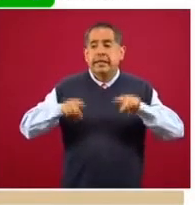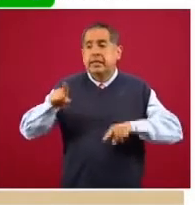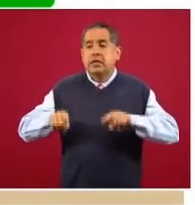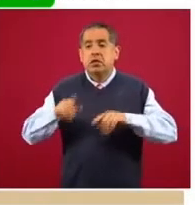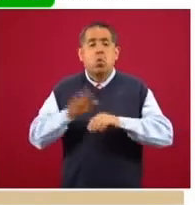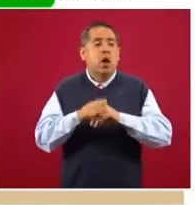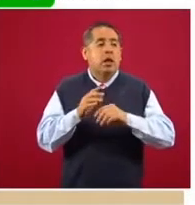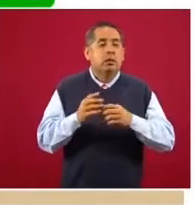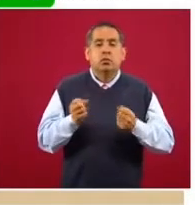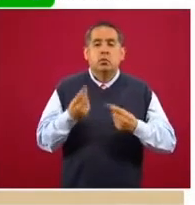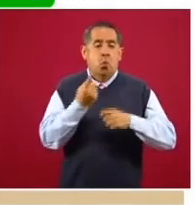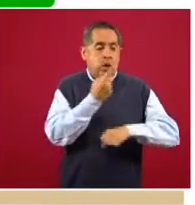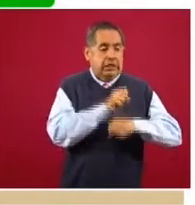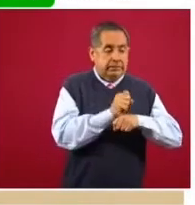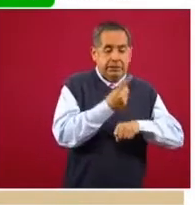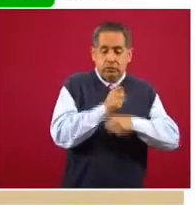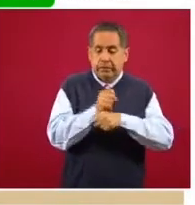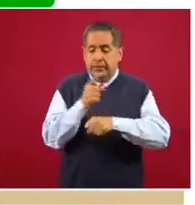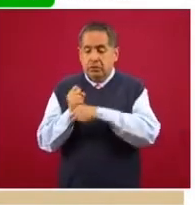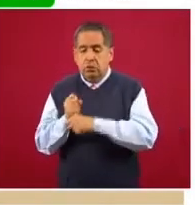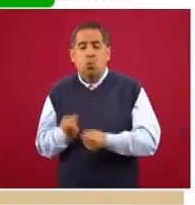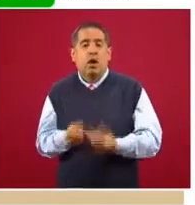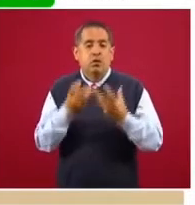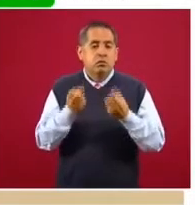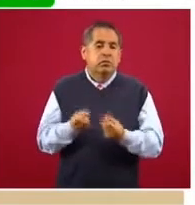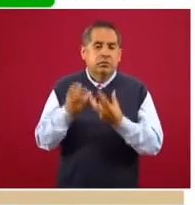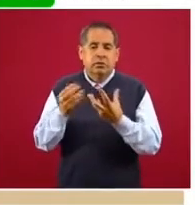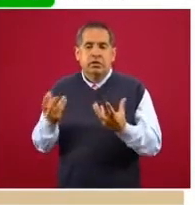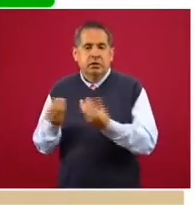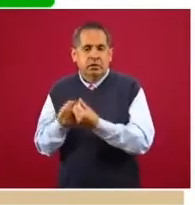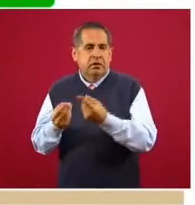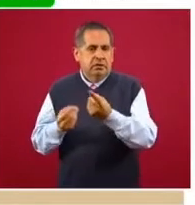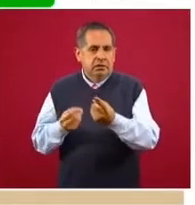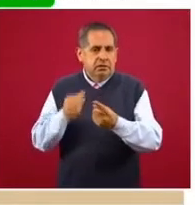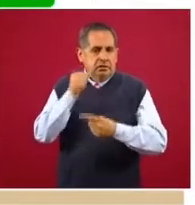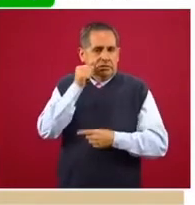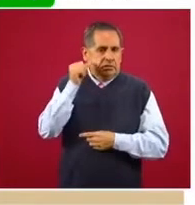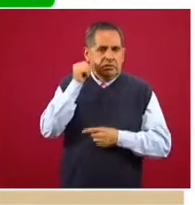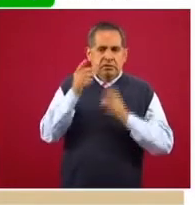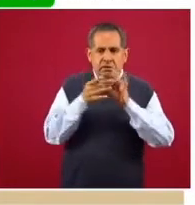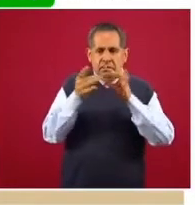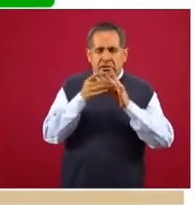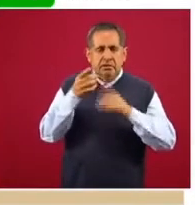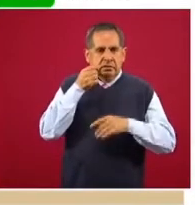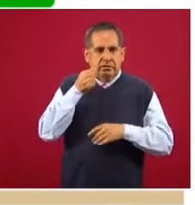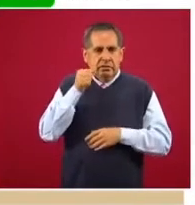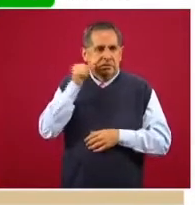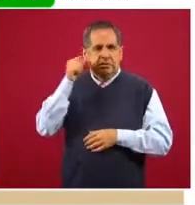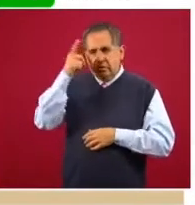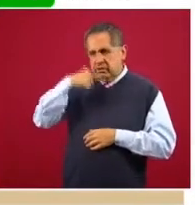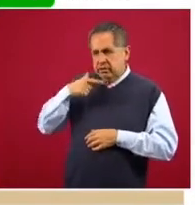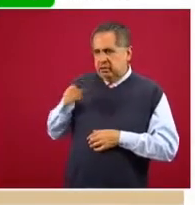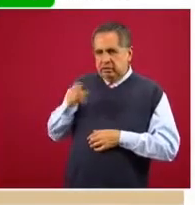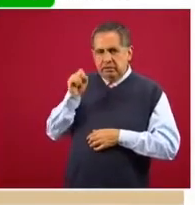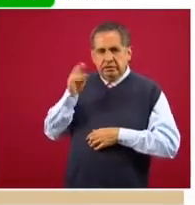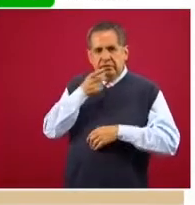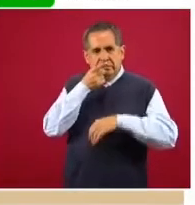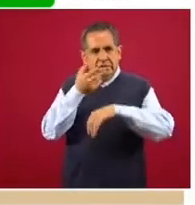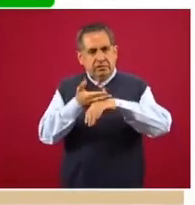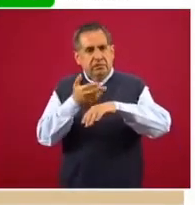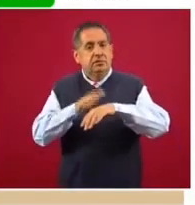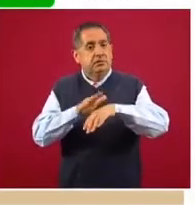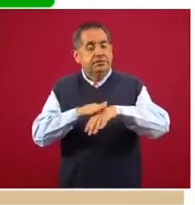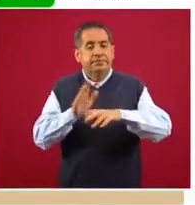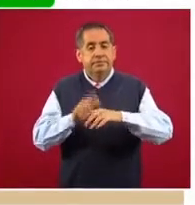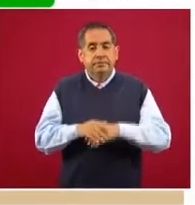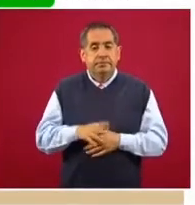de cada una de las semanas epidemiológicas. Algo que ya hacía notar ayer por la noche el señor subsecretario era precisamente